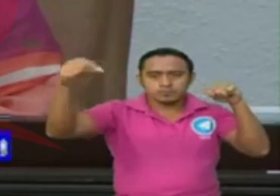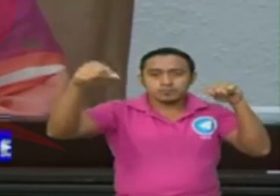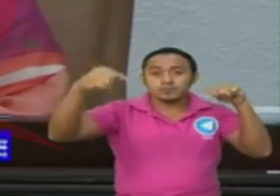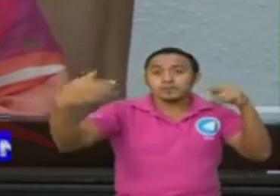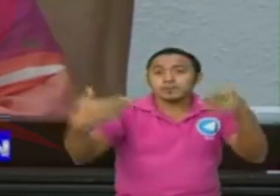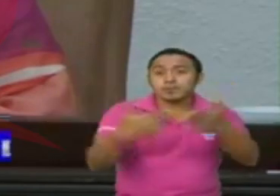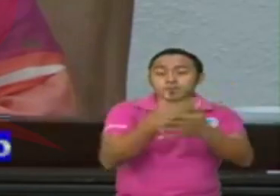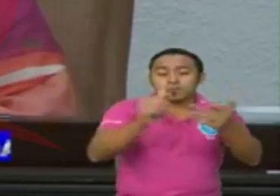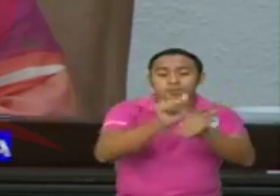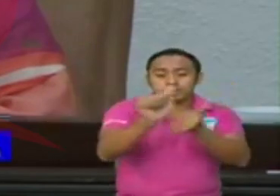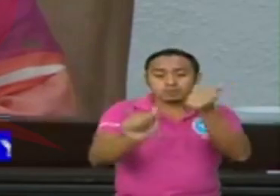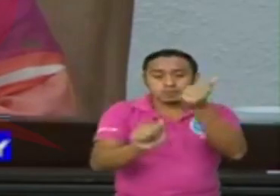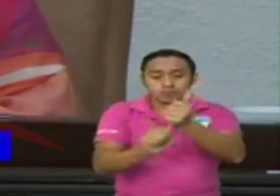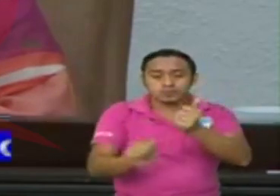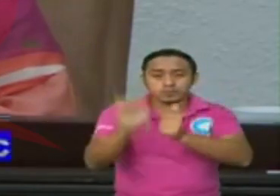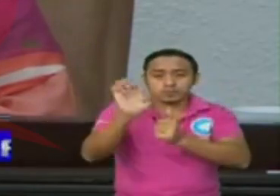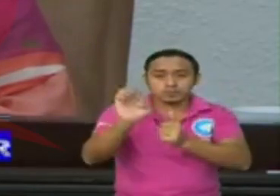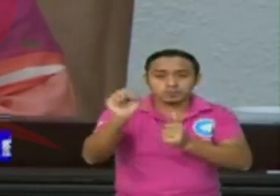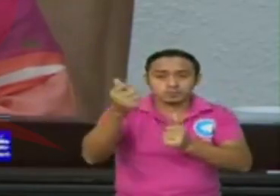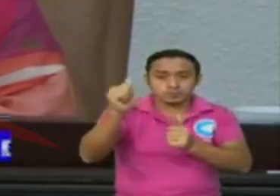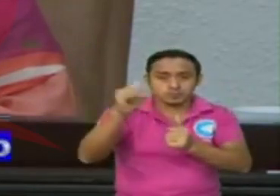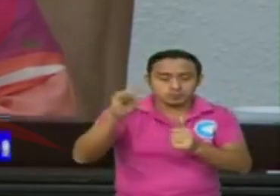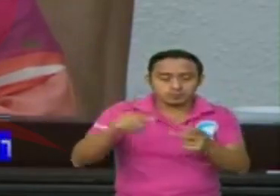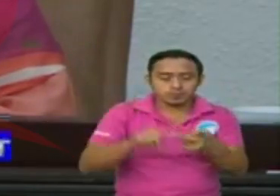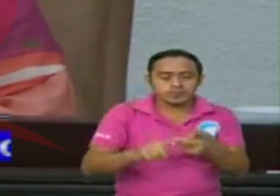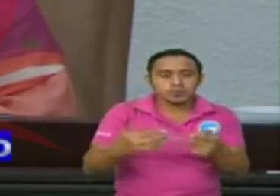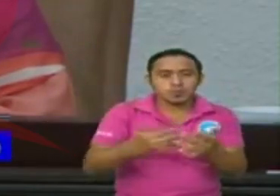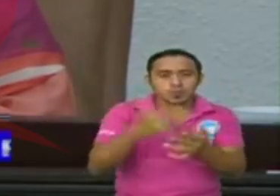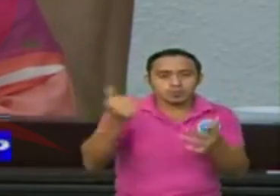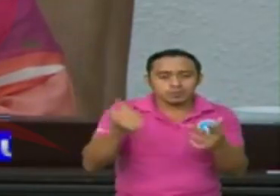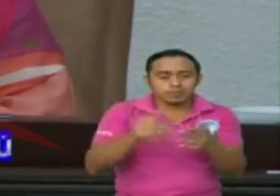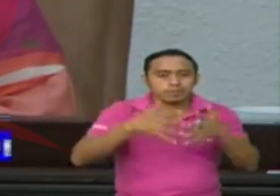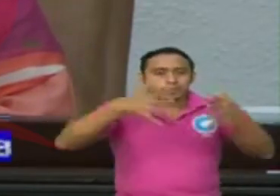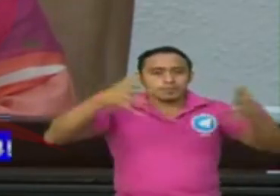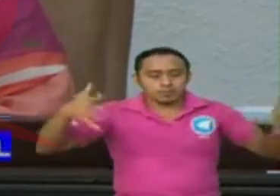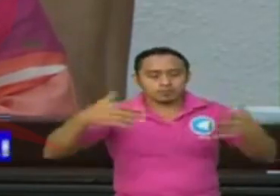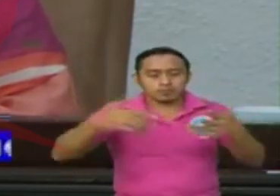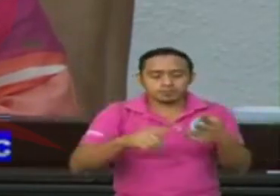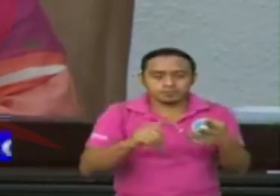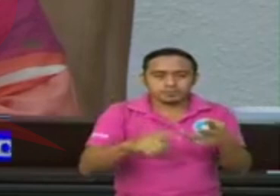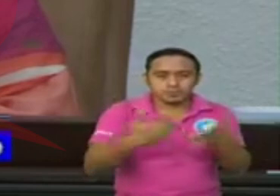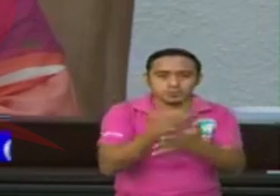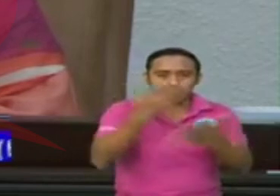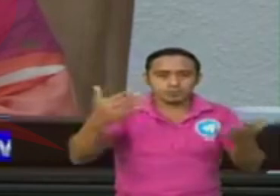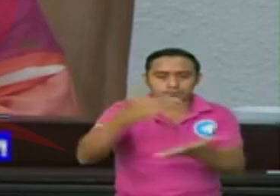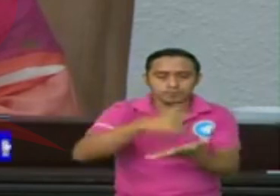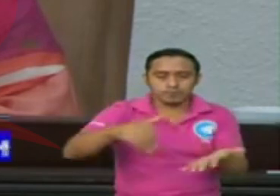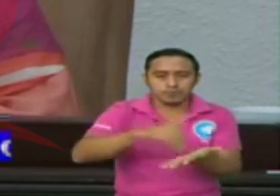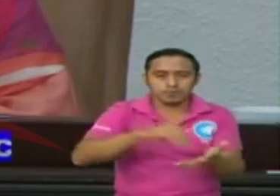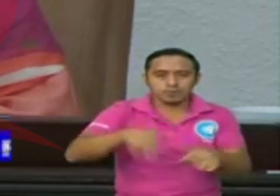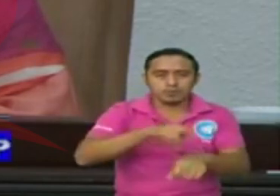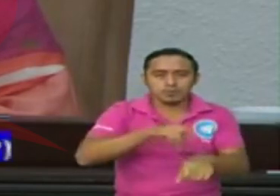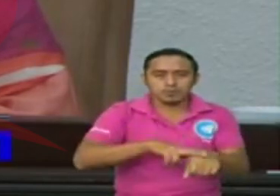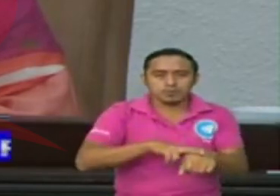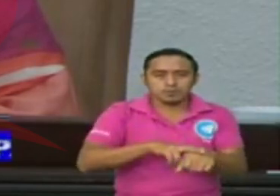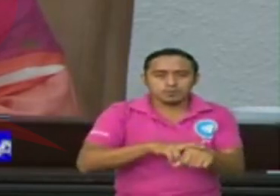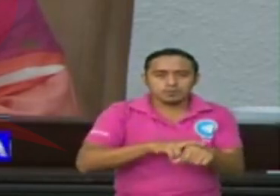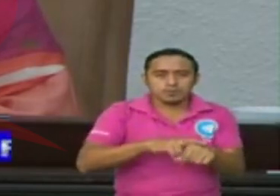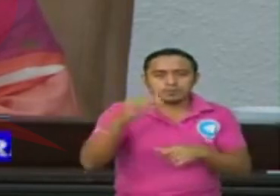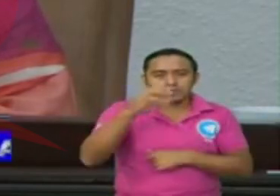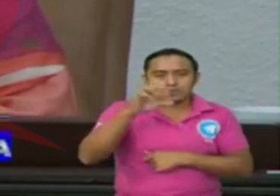nueva subestación, una subestación ampliada, la modernización del Centro Nacional del Despacho de